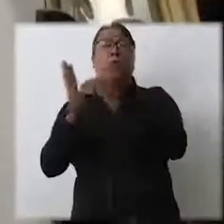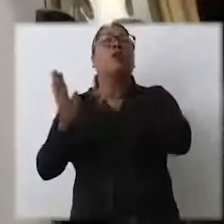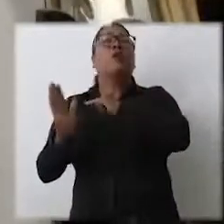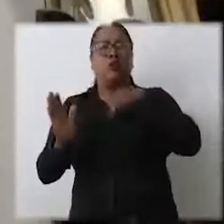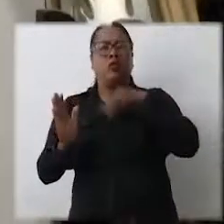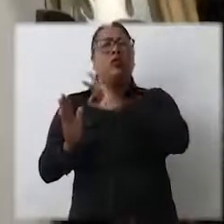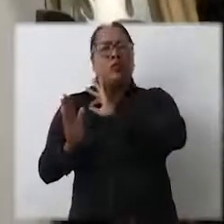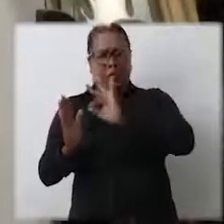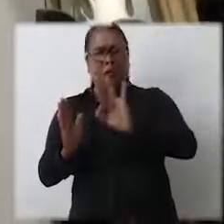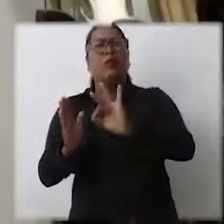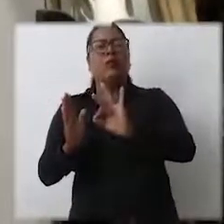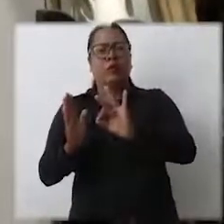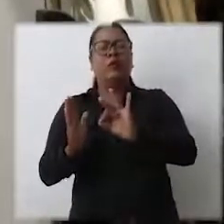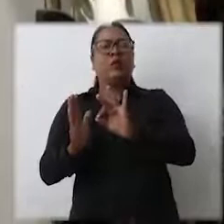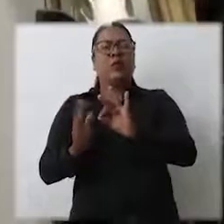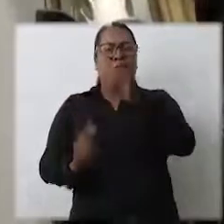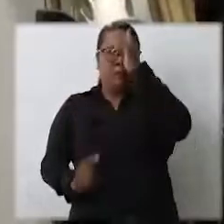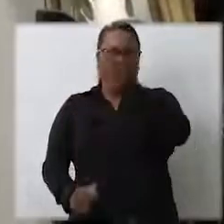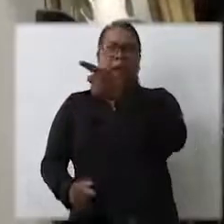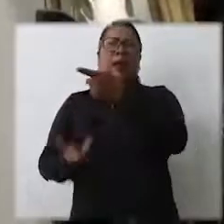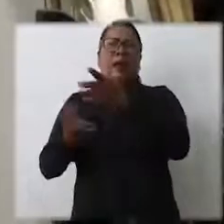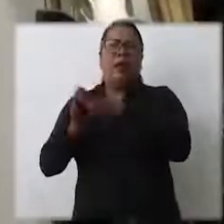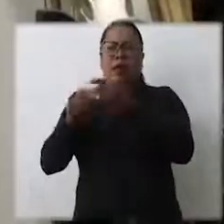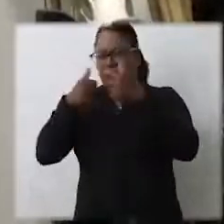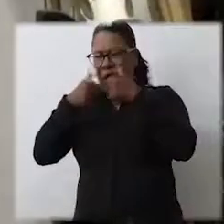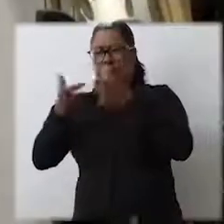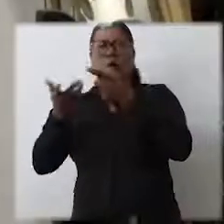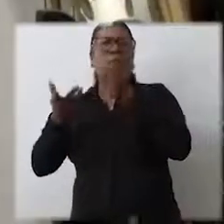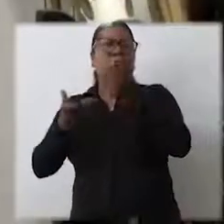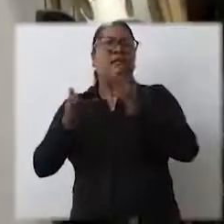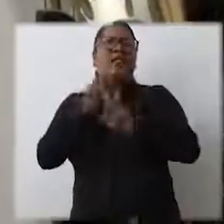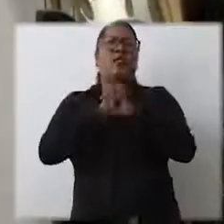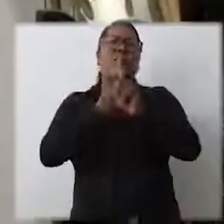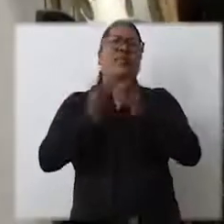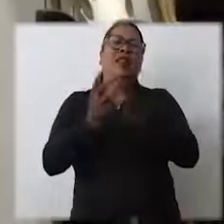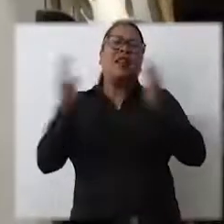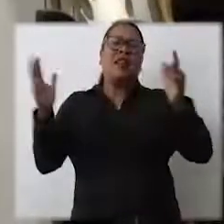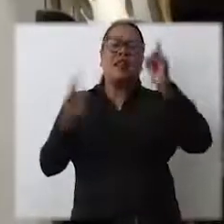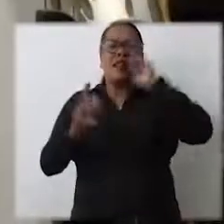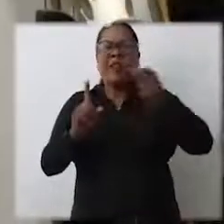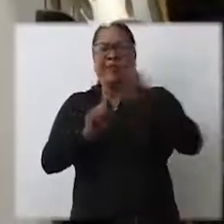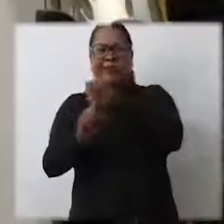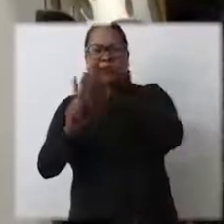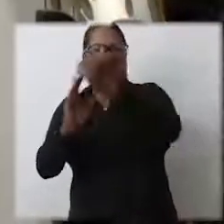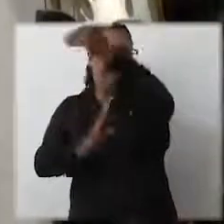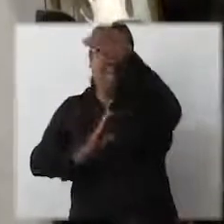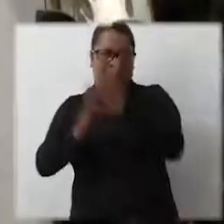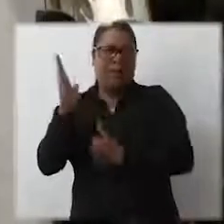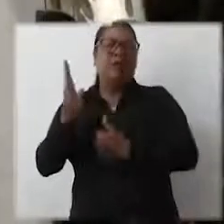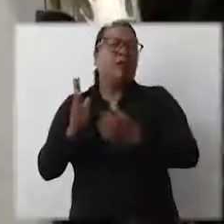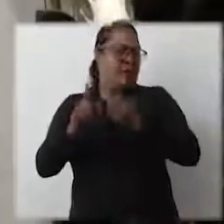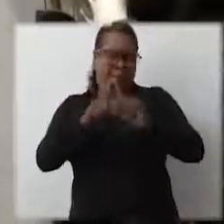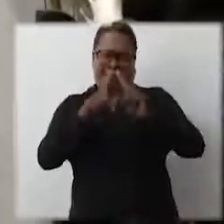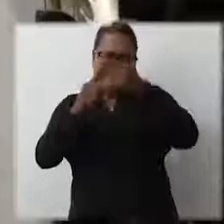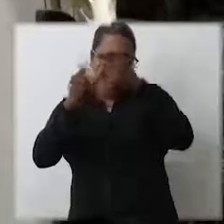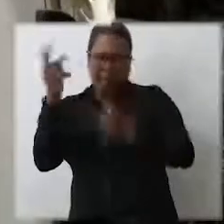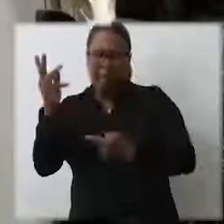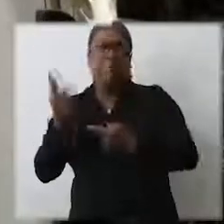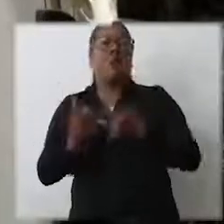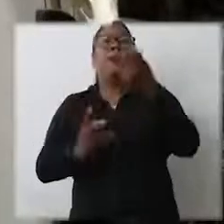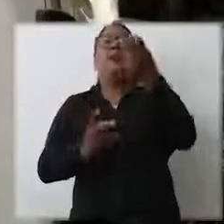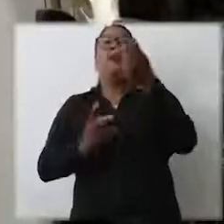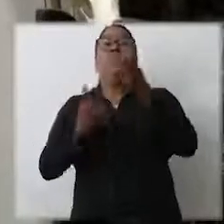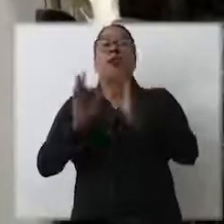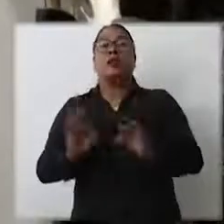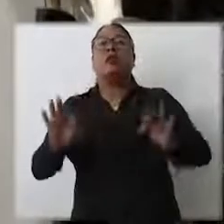de género y las necesidades de las mujeres, no solo tendrá consecuencias favorables en el aspecto jurídico y político, sino que